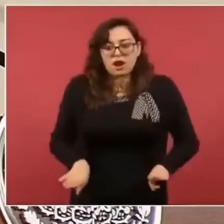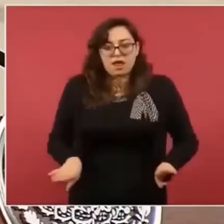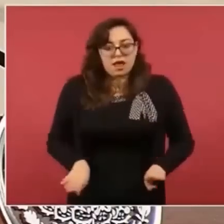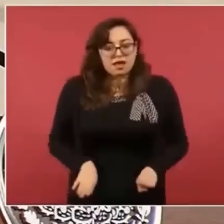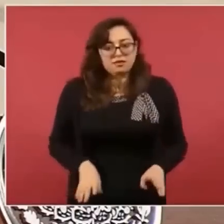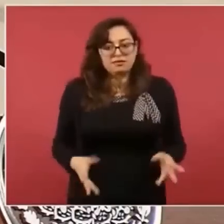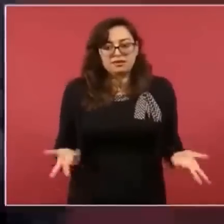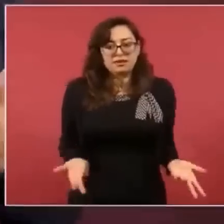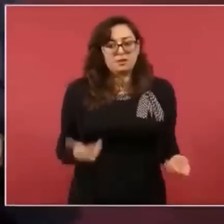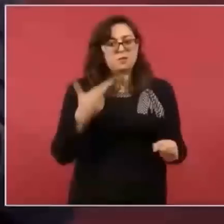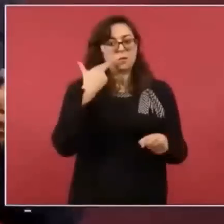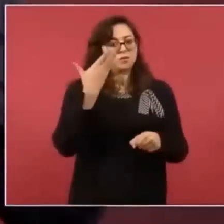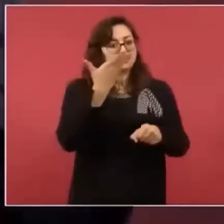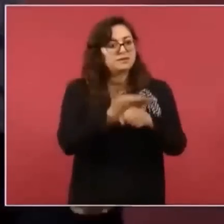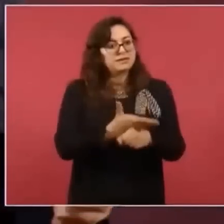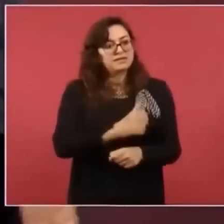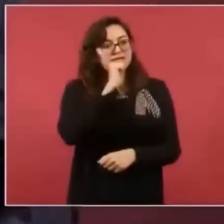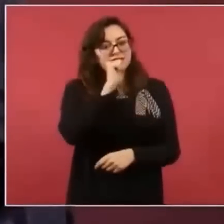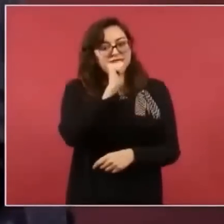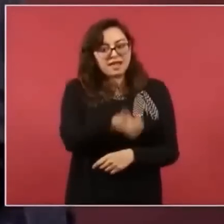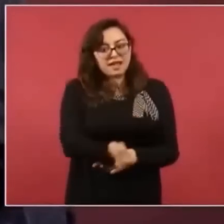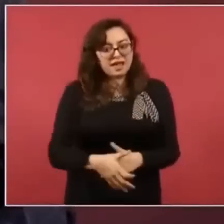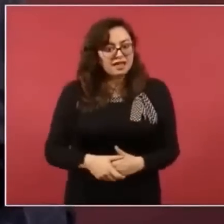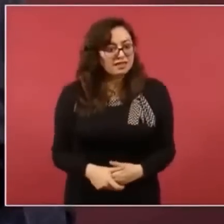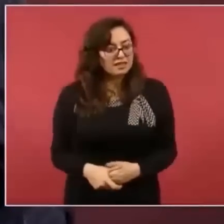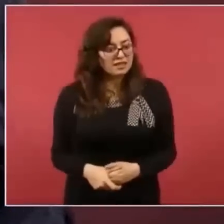porque no había ni siquiera